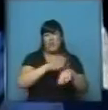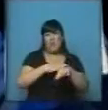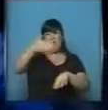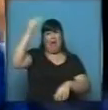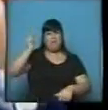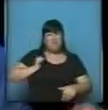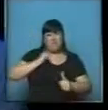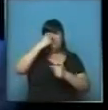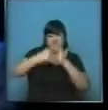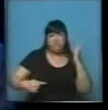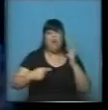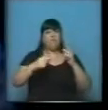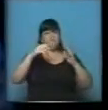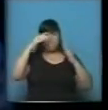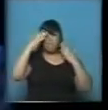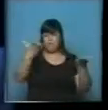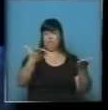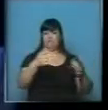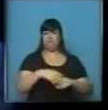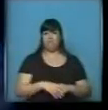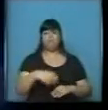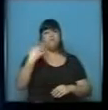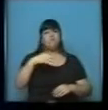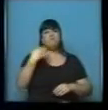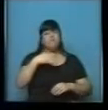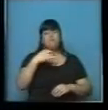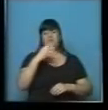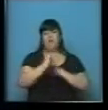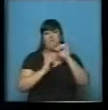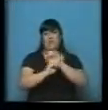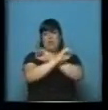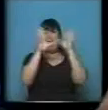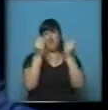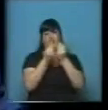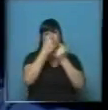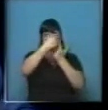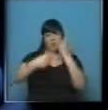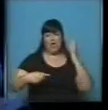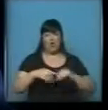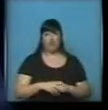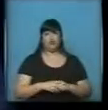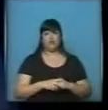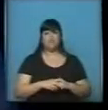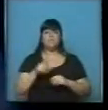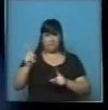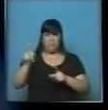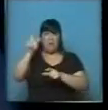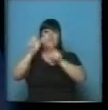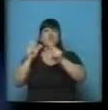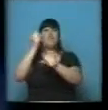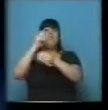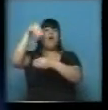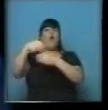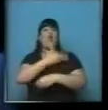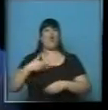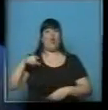familiares, por su honor, y tengamos claro muchas cosas, funcionarios de él son los que